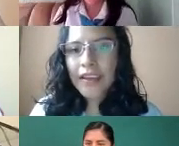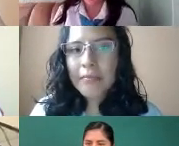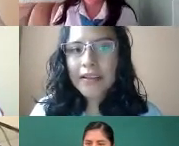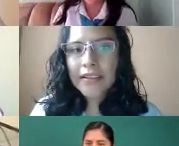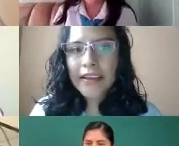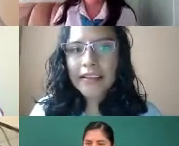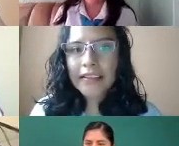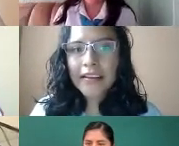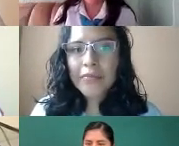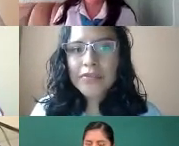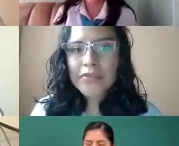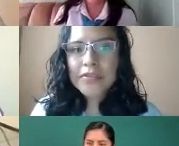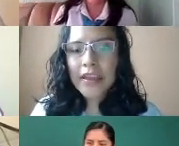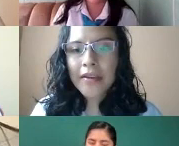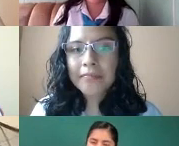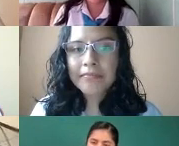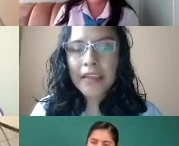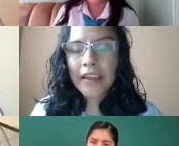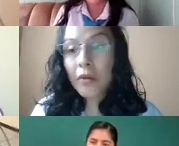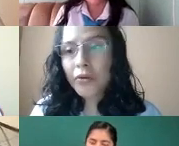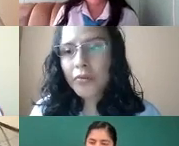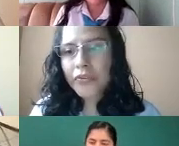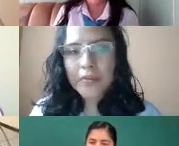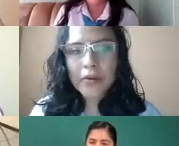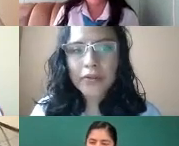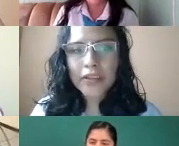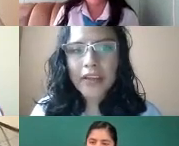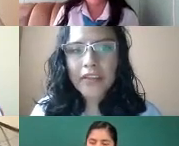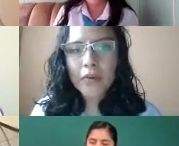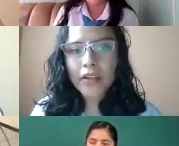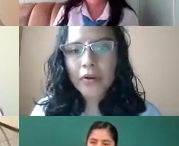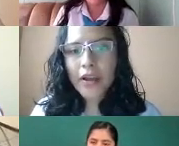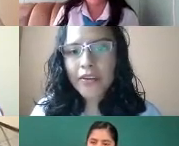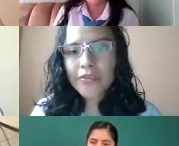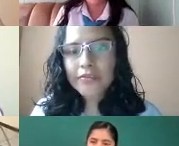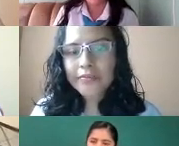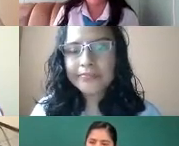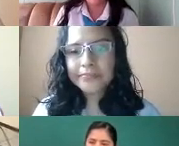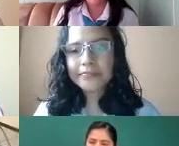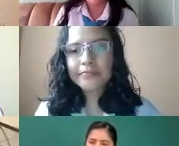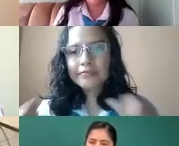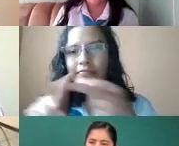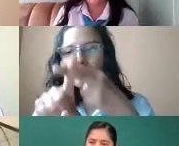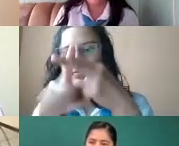Aquí en la pantalla tenemos cuando el profesor Marco Antonio tenía 24 años.